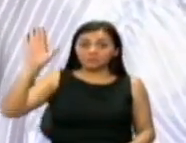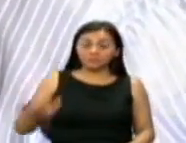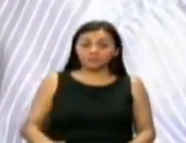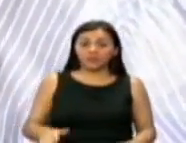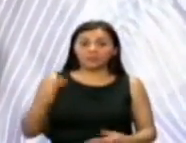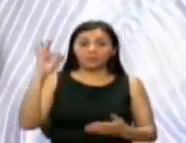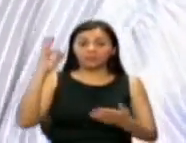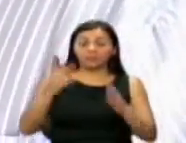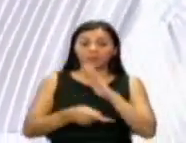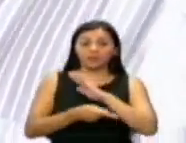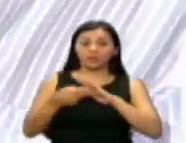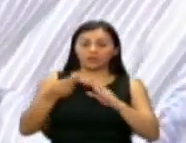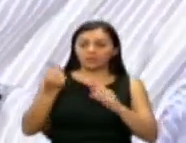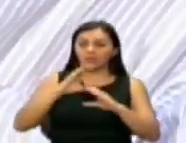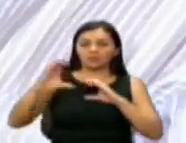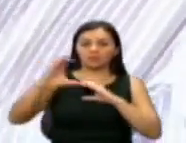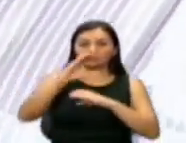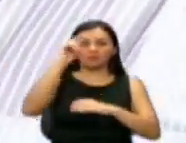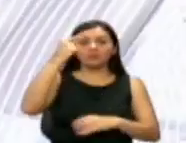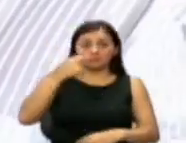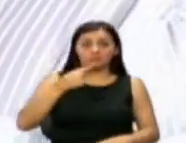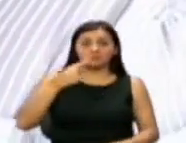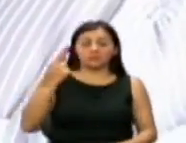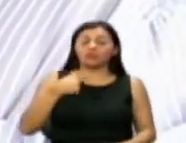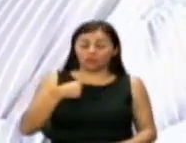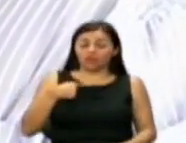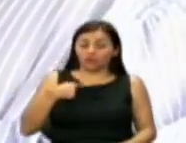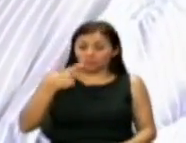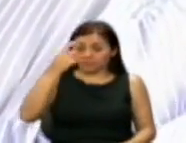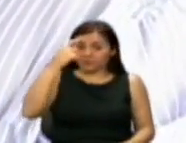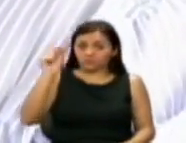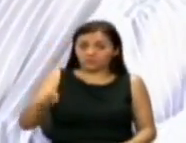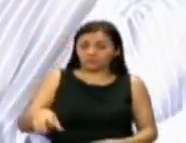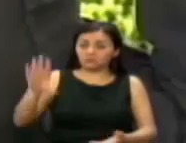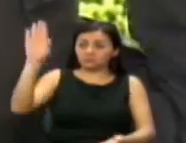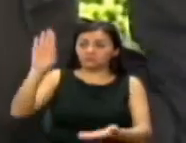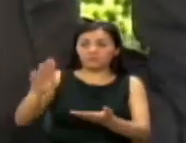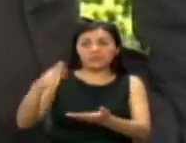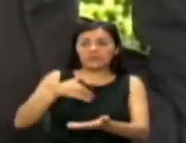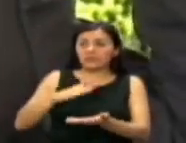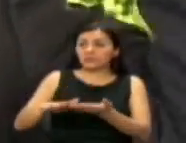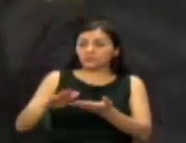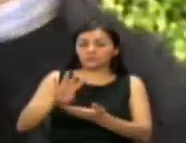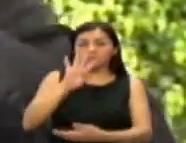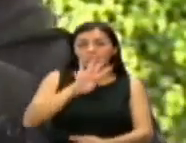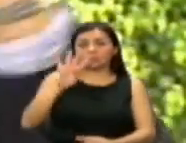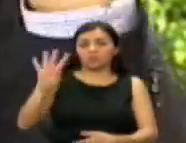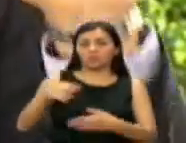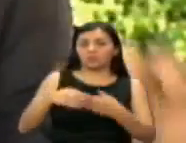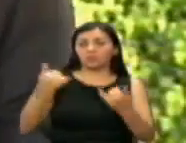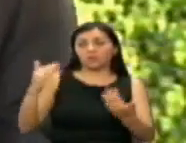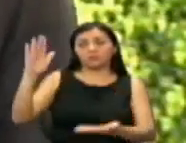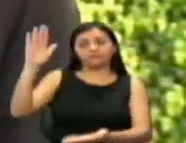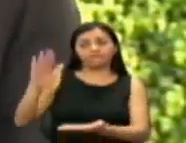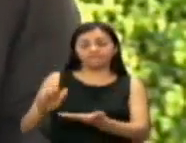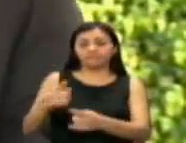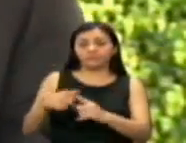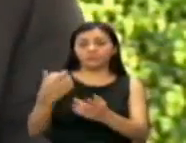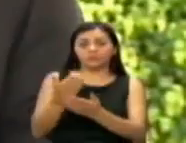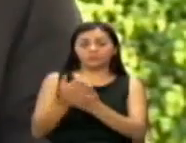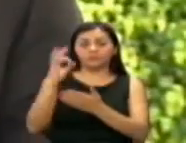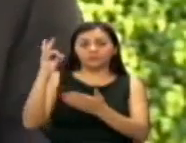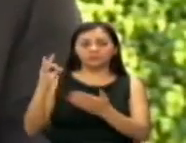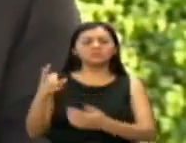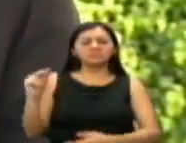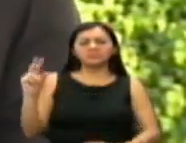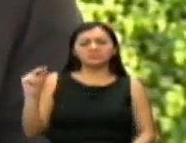también bajan las asignaciones a los gobiernos. Eso es lo que se debió haber hecho. Yo pudiera decir, señores, en verdad está a $44, así que tenemos que reajustar las asignaciones. No lo hemos